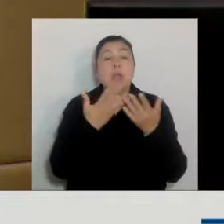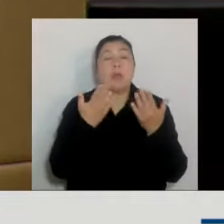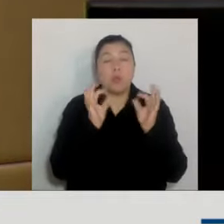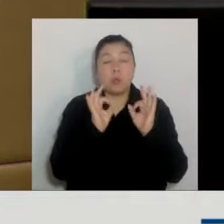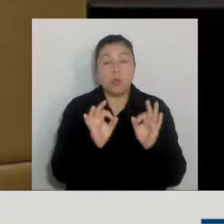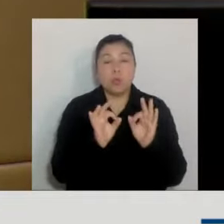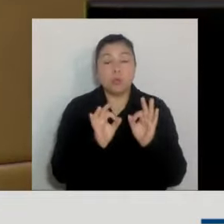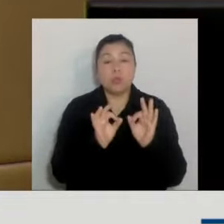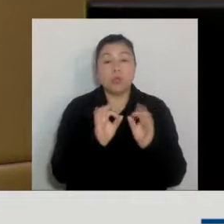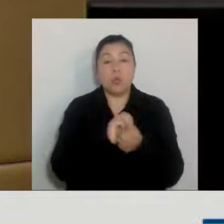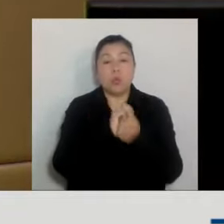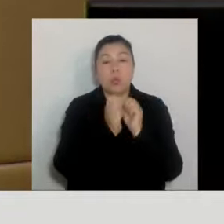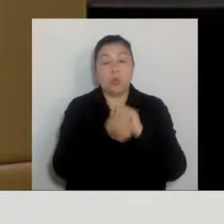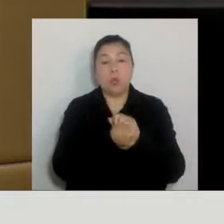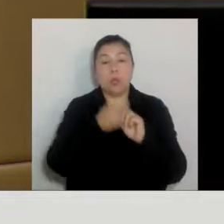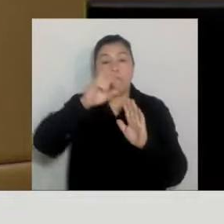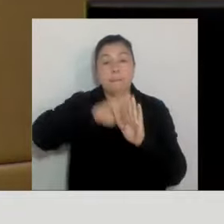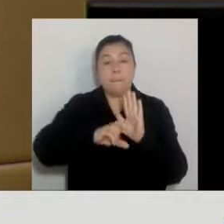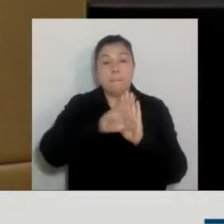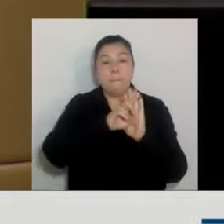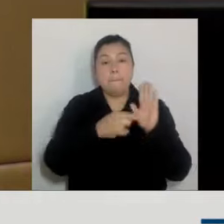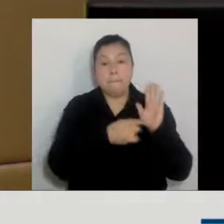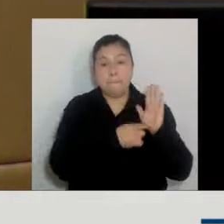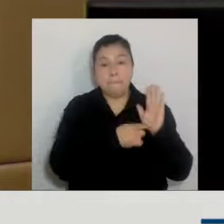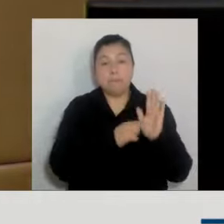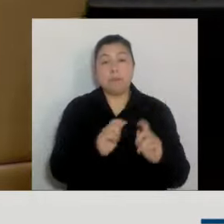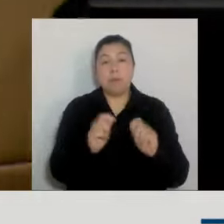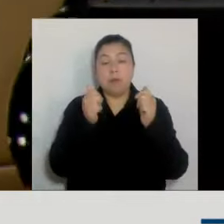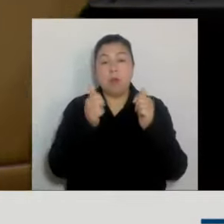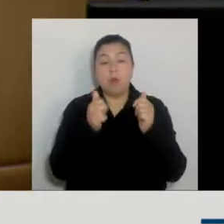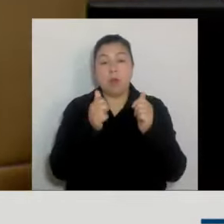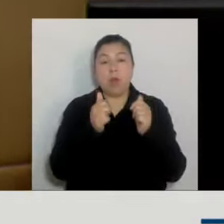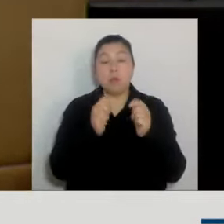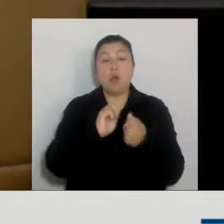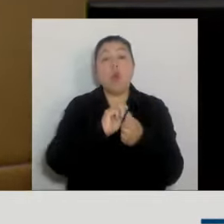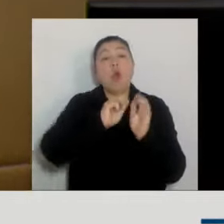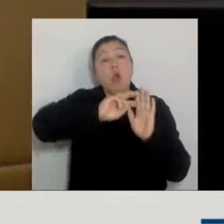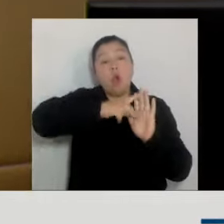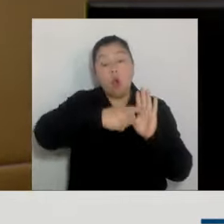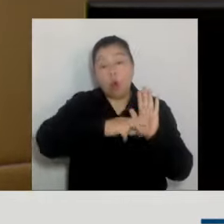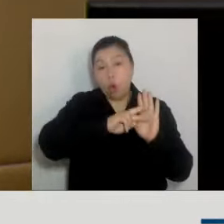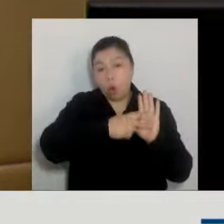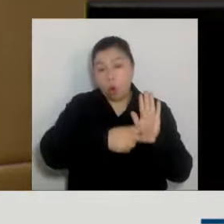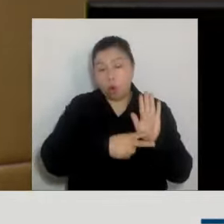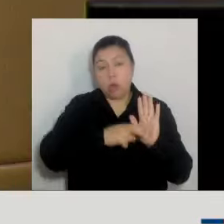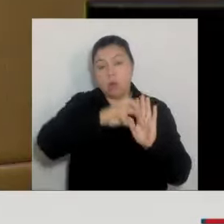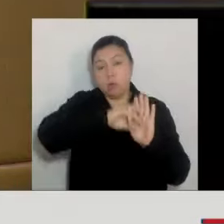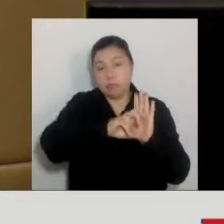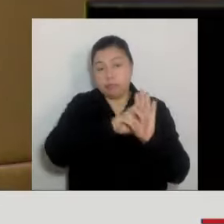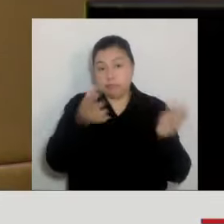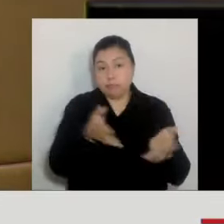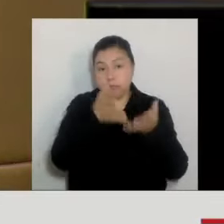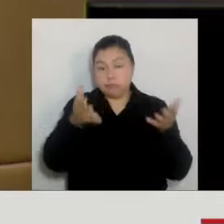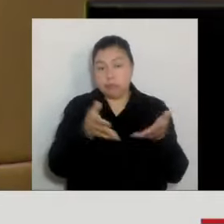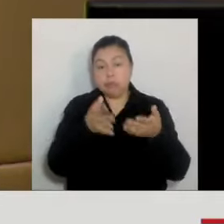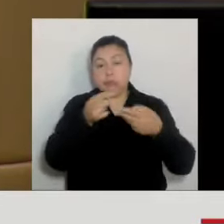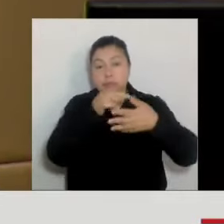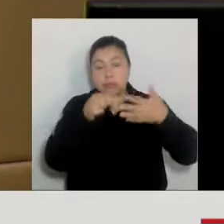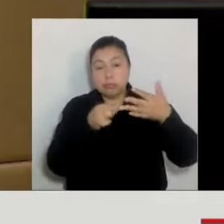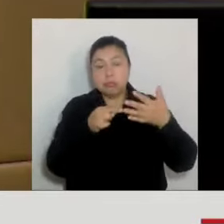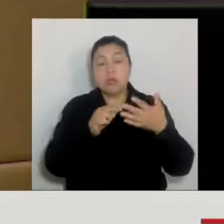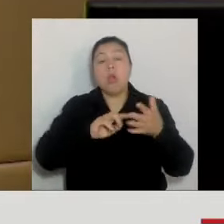y enfrentar este proyecto de ley valoramos las modificaciones que en ese sentido esta iniciativa promueve entre ellas adecuar los